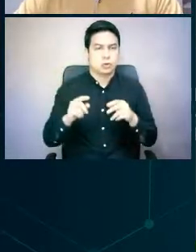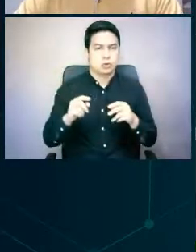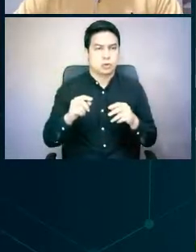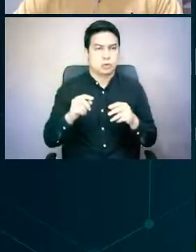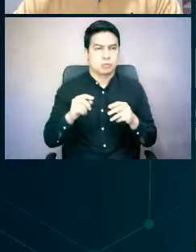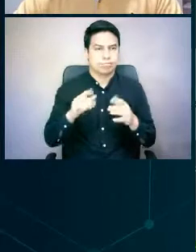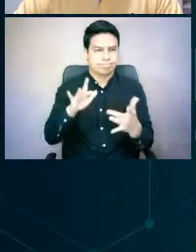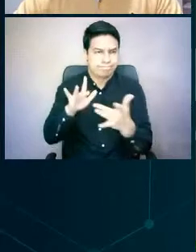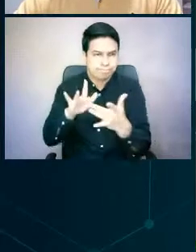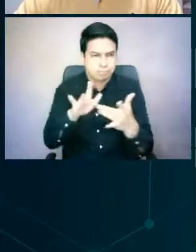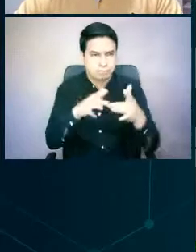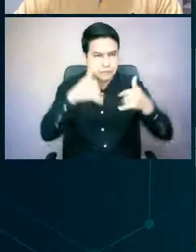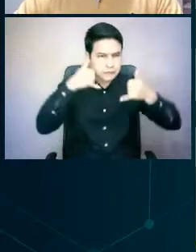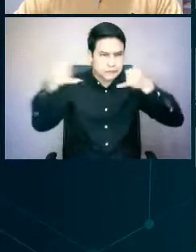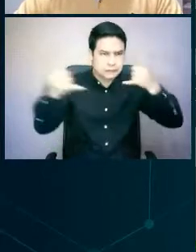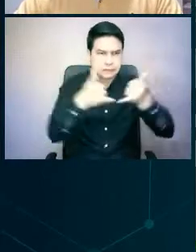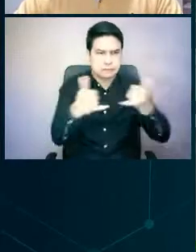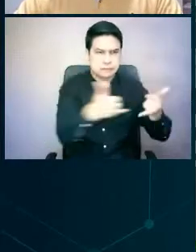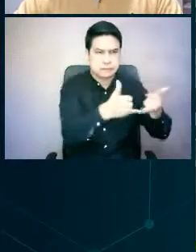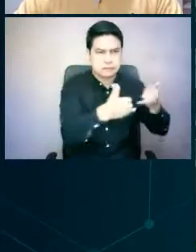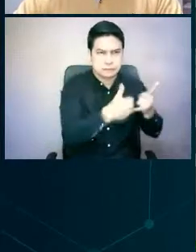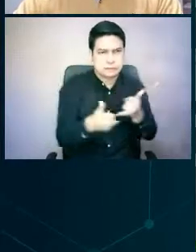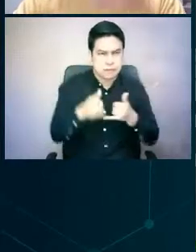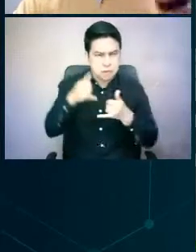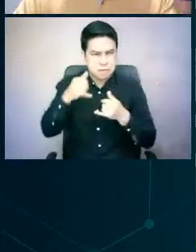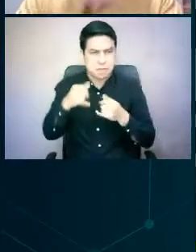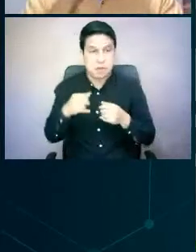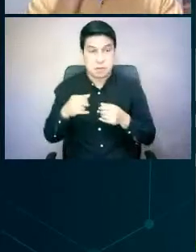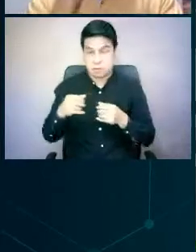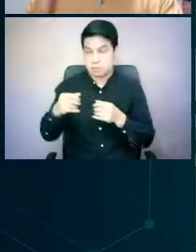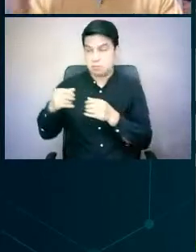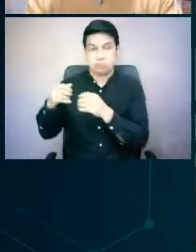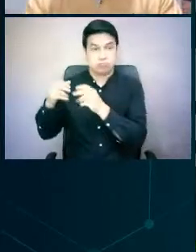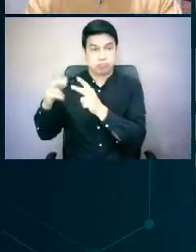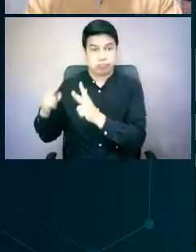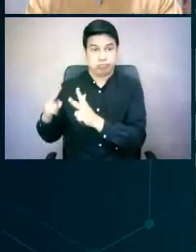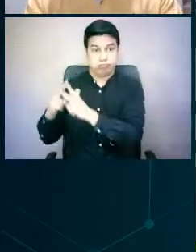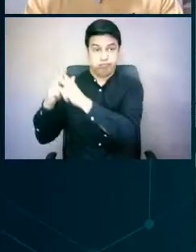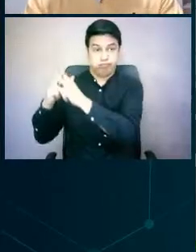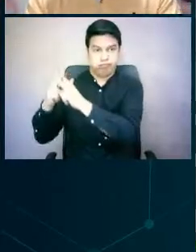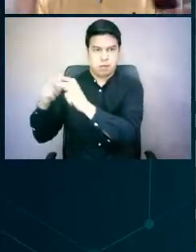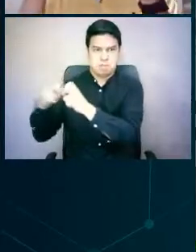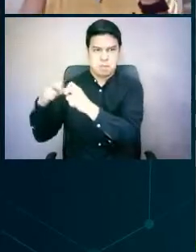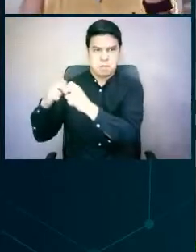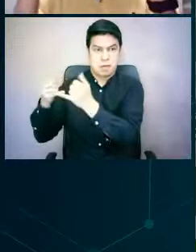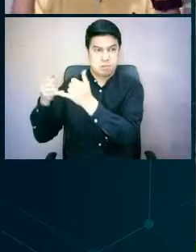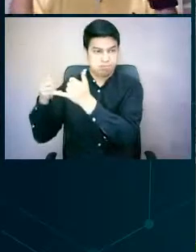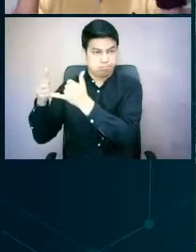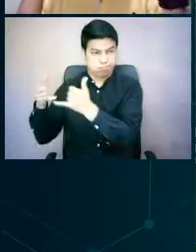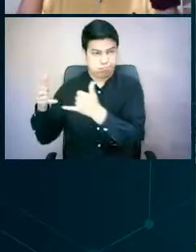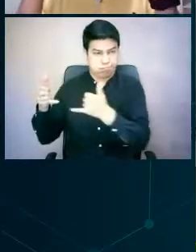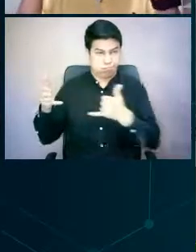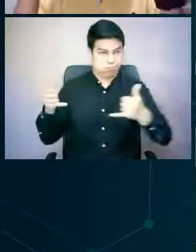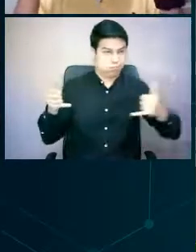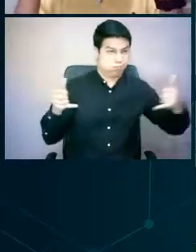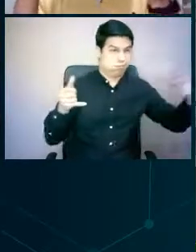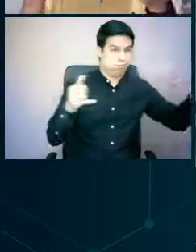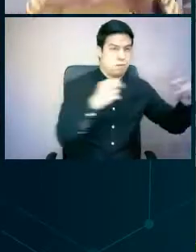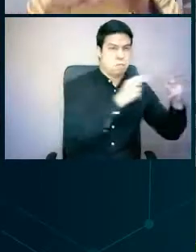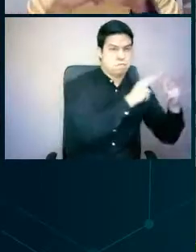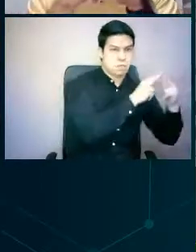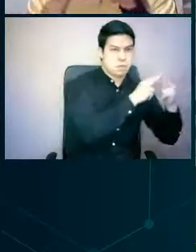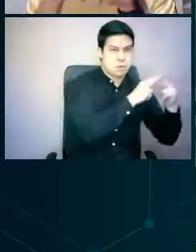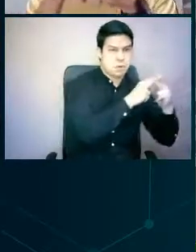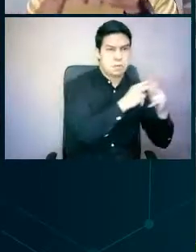dedicada, es decir, una fibra óptica que se tiende punto a punto de una subestación A a la subestación B para comunicar los dos IEDs que tienen